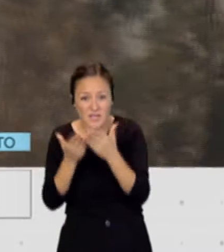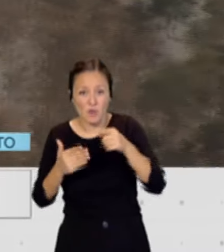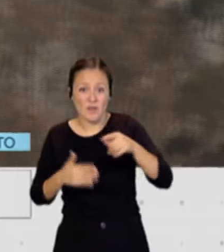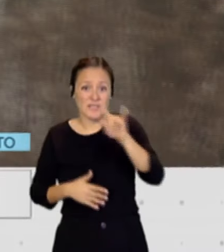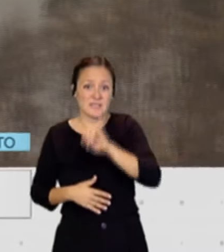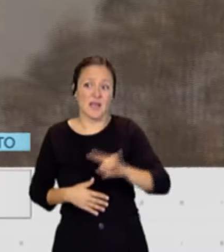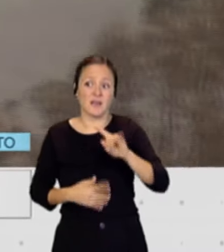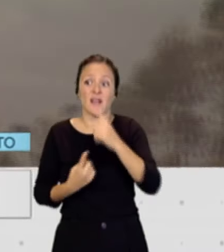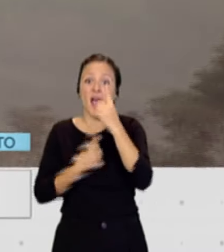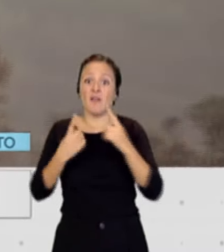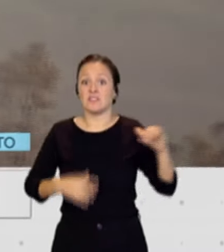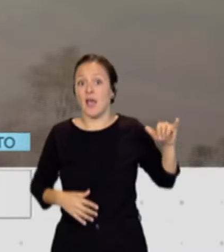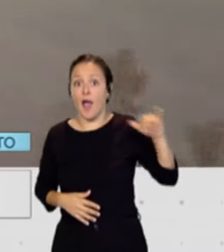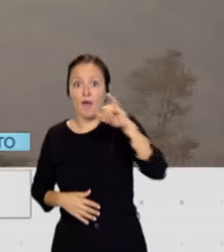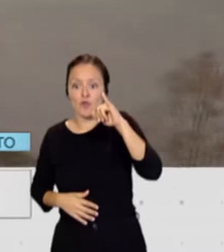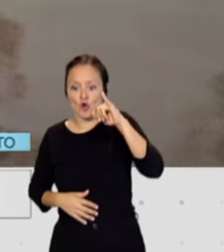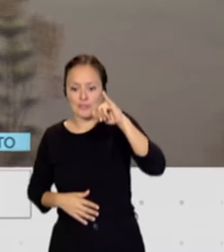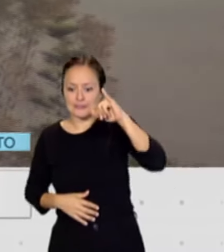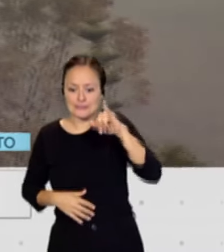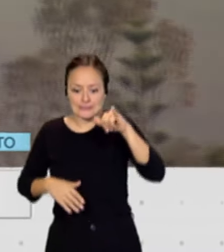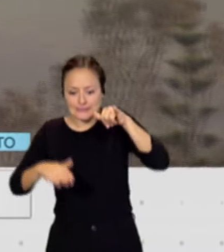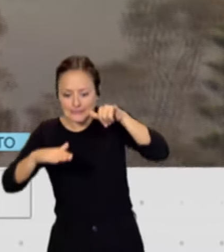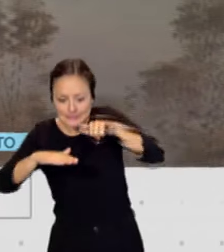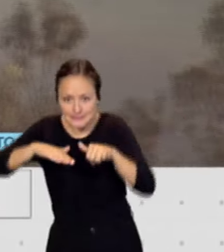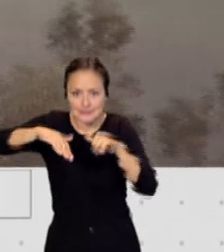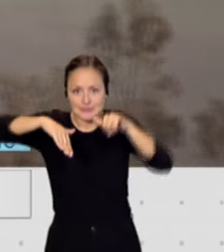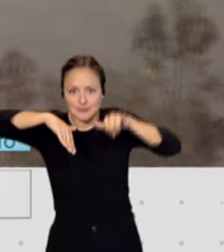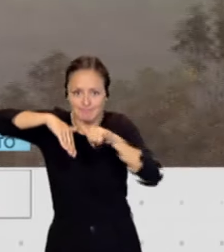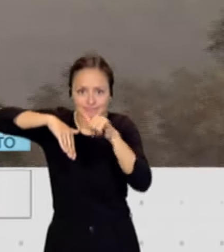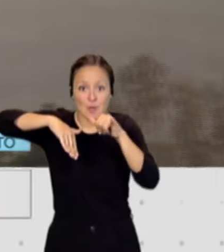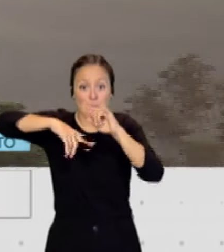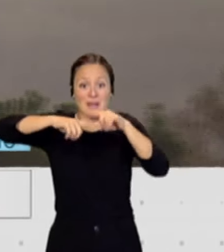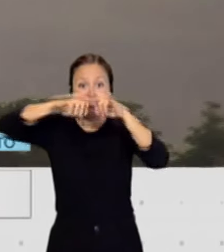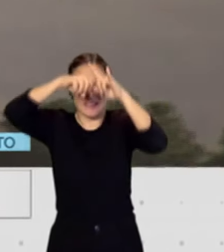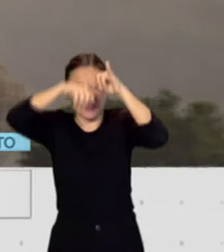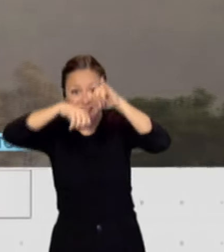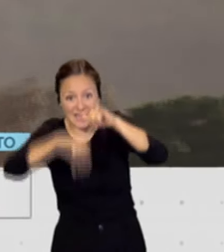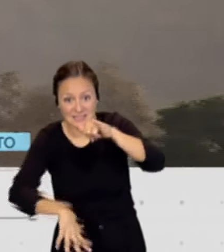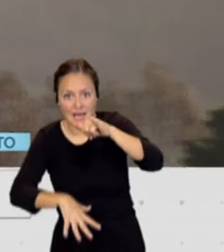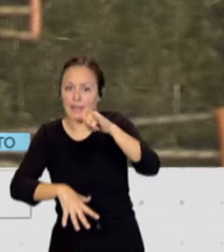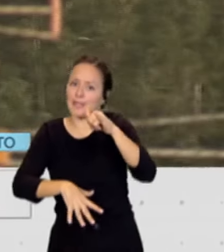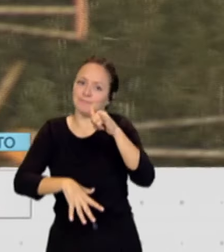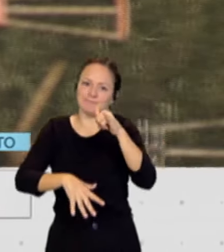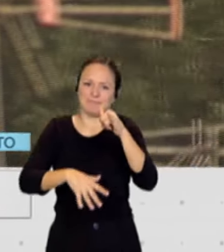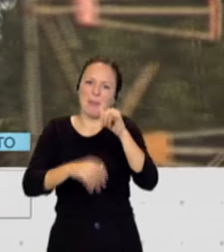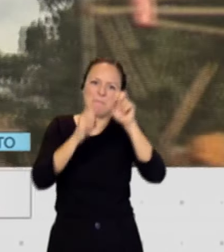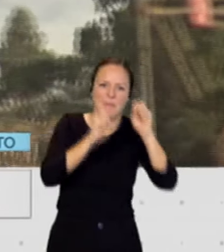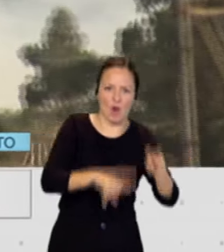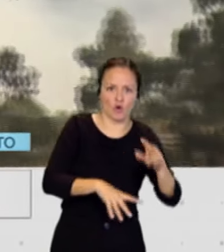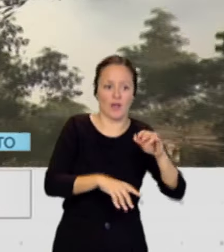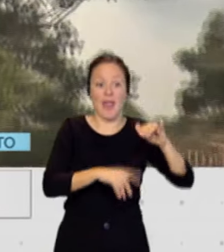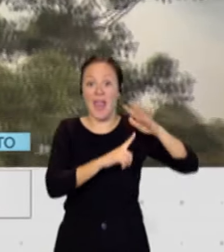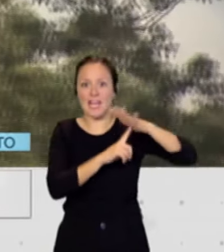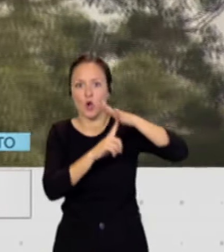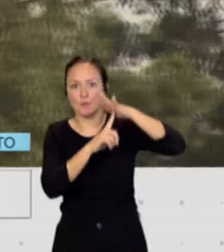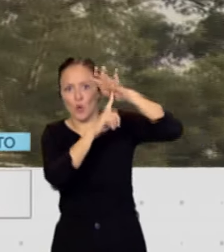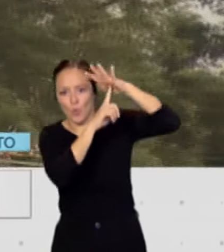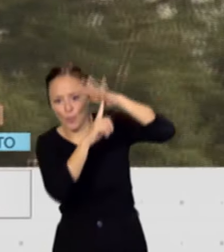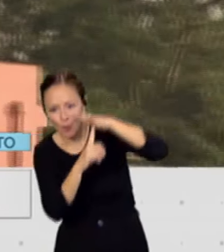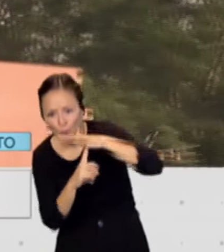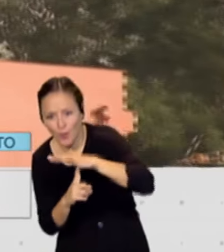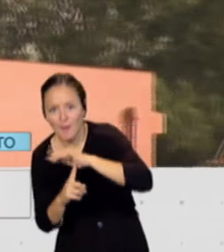casos los hab no pueden acceder o la descarga que hacen no es tan efectiva como la que puede hacer un helicóptero que la hace más bajo y más despacio entonces